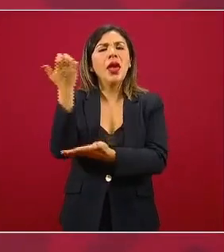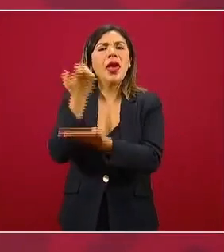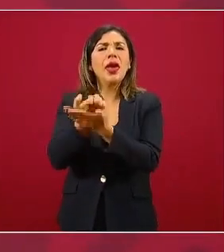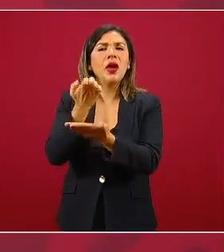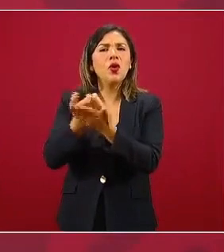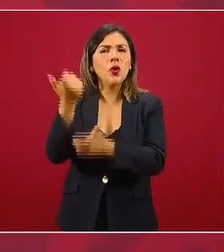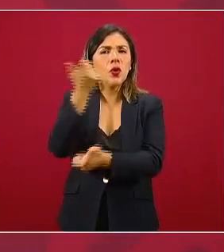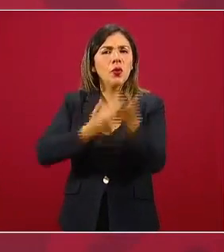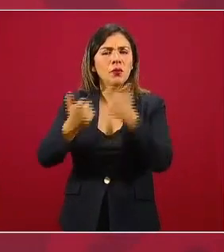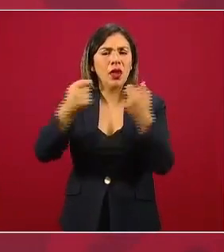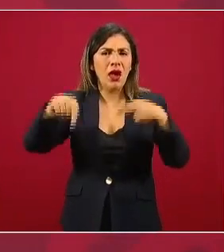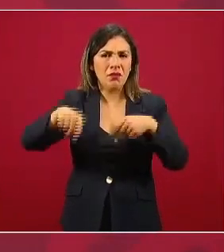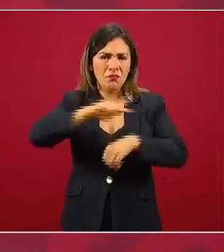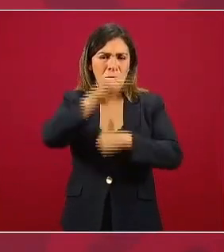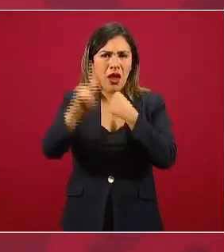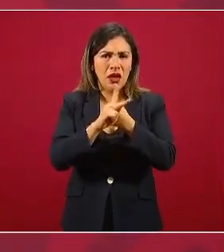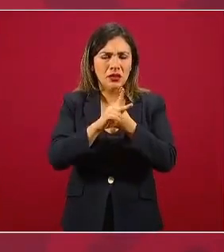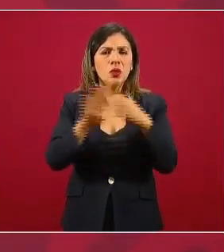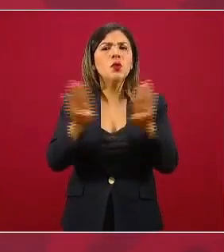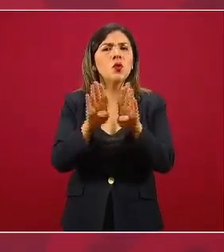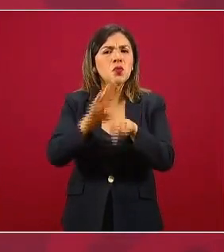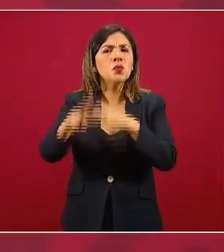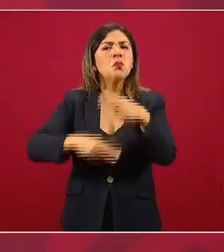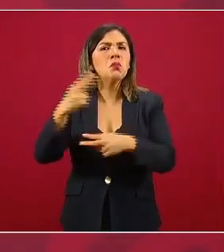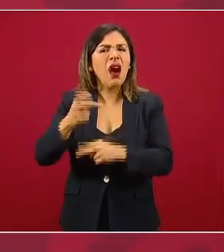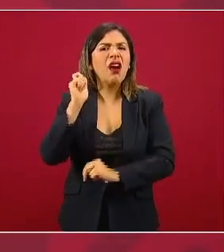nacional, cómo vamos.